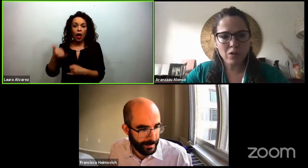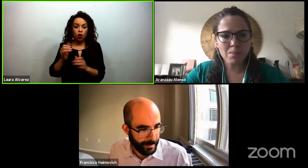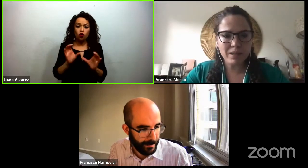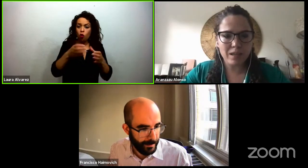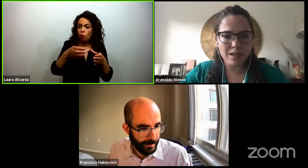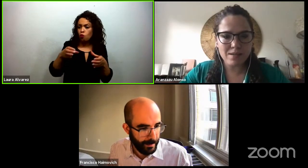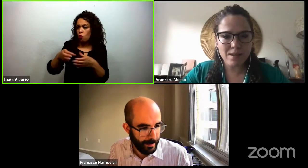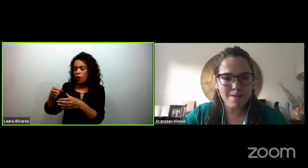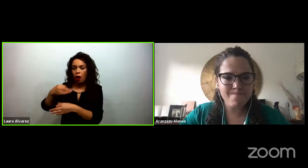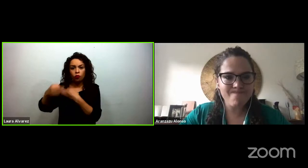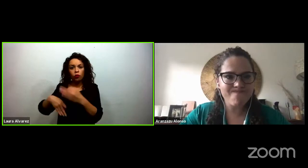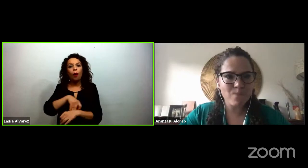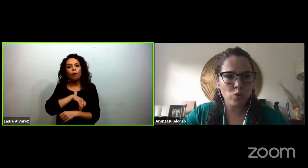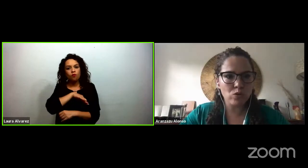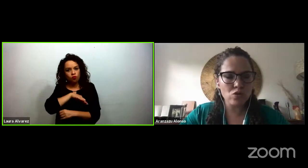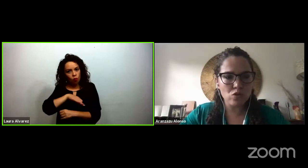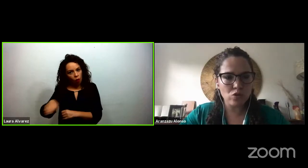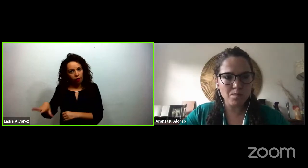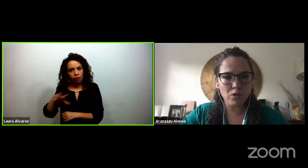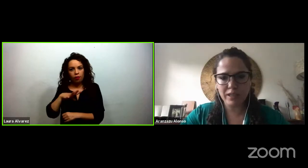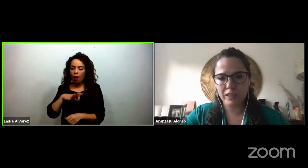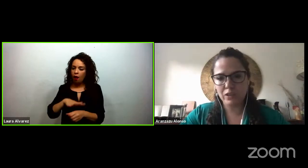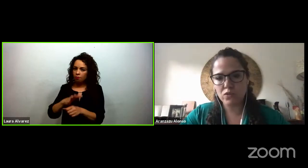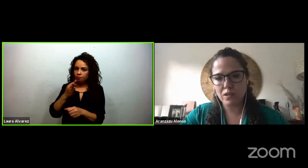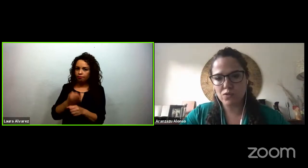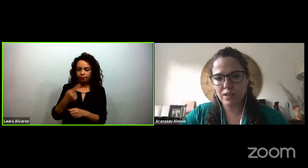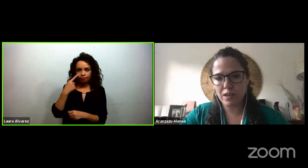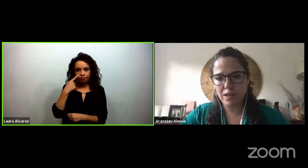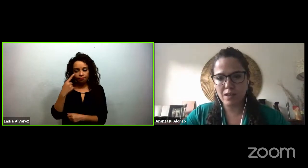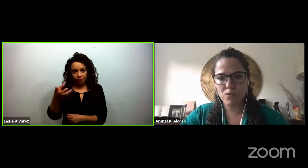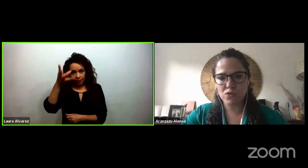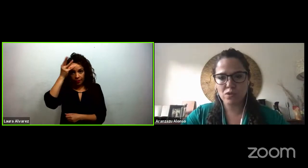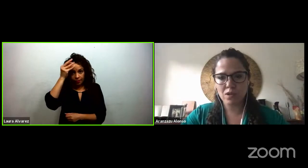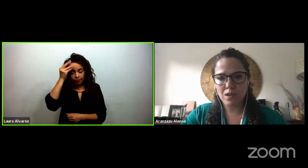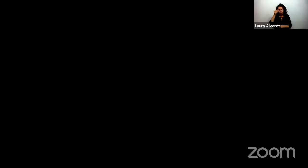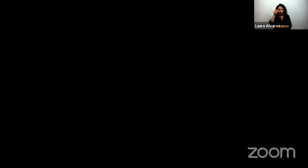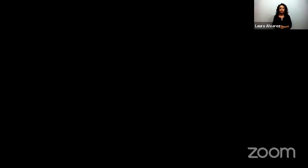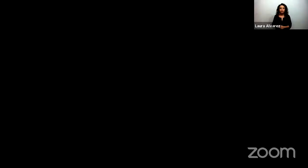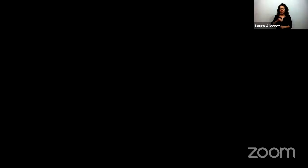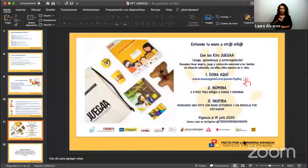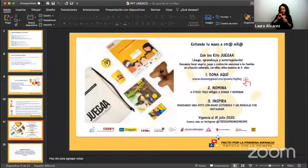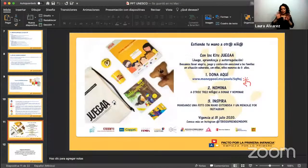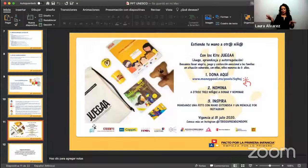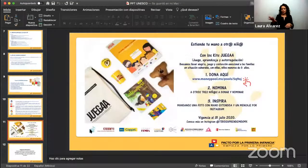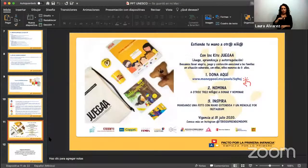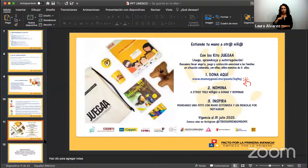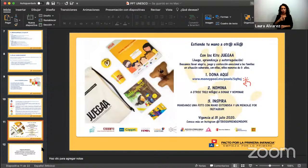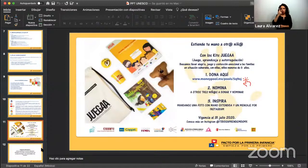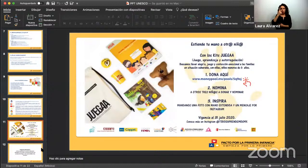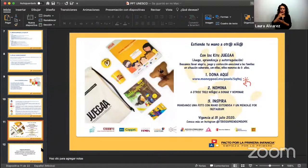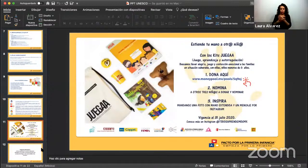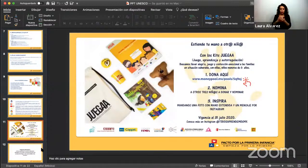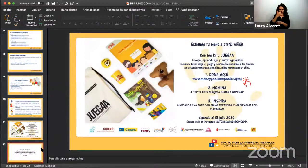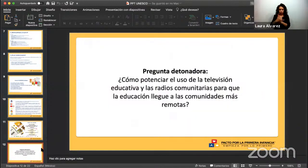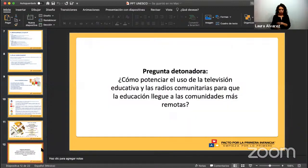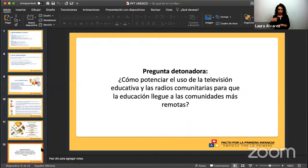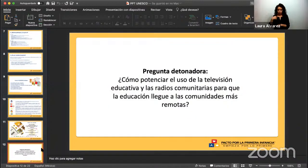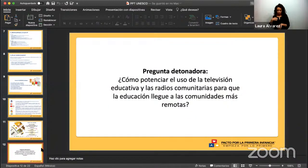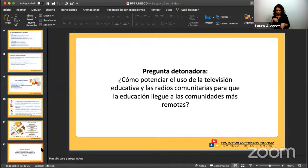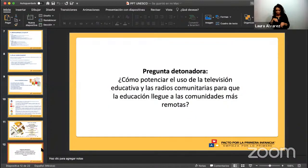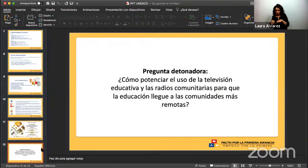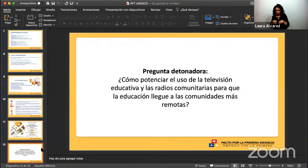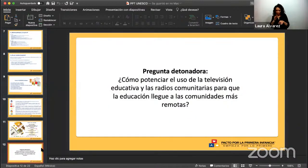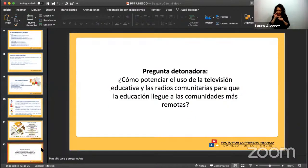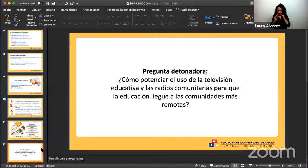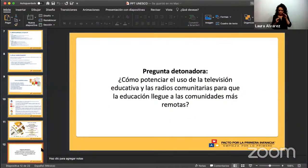voy a compartirles otros dos proyectitos en los que hemos estado trabajando que tienen que ver